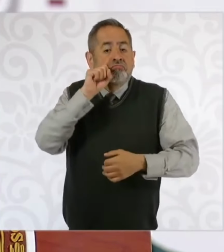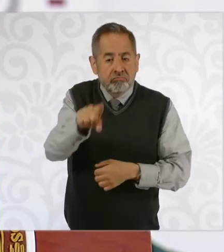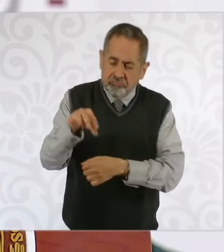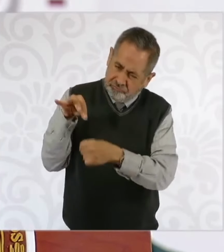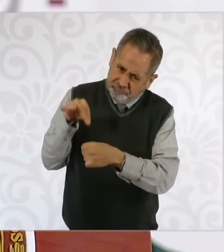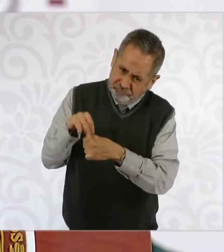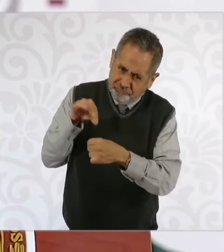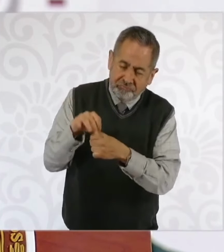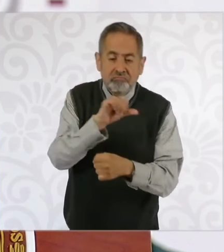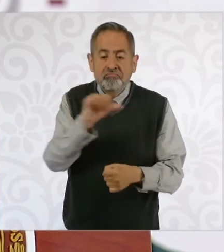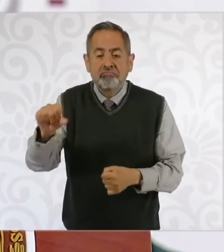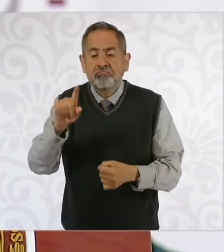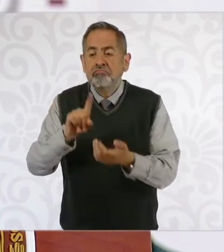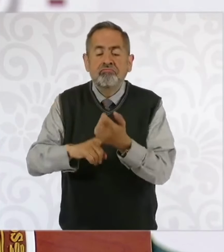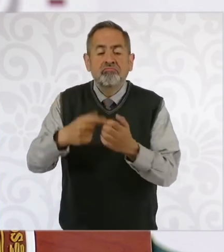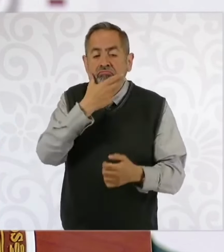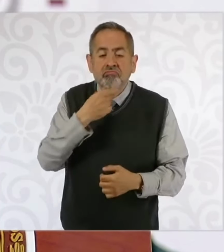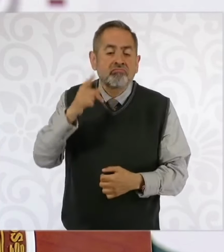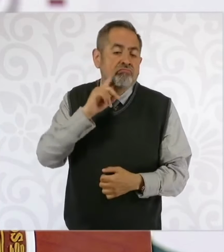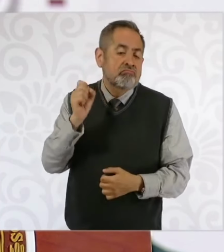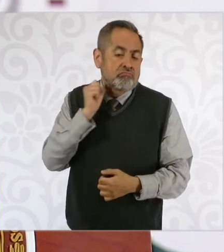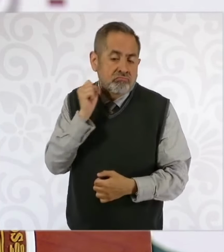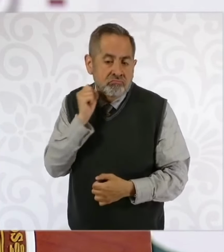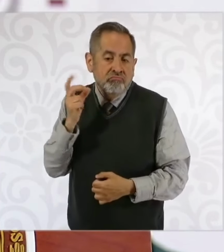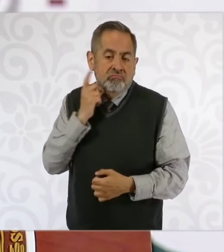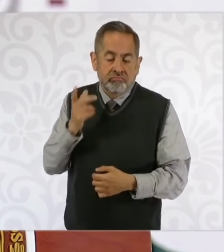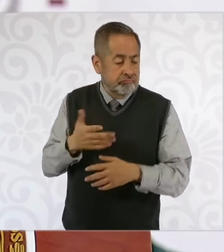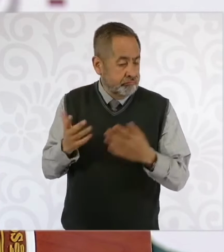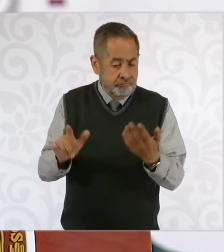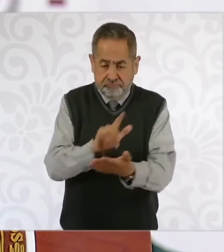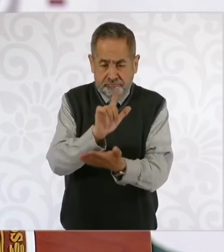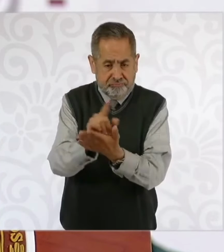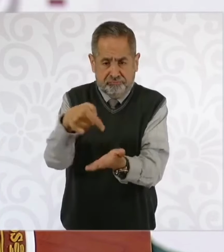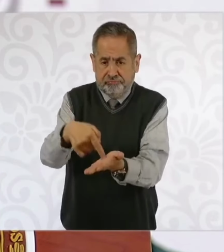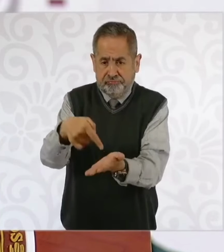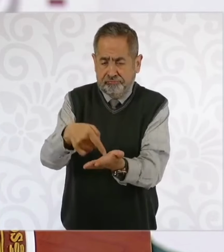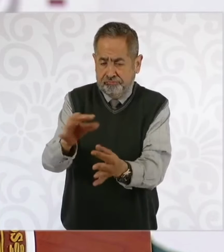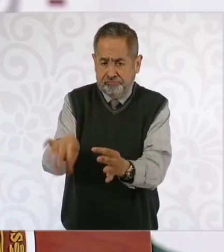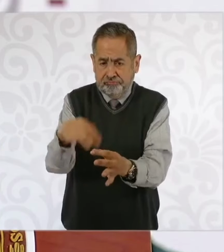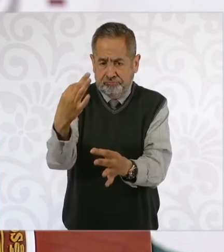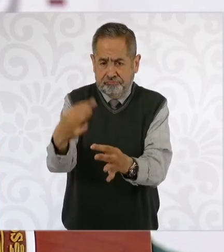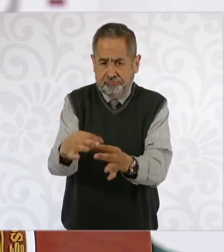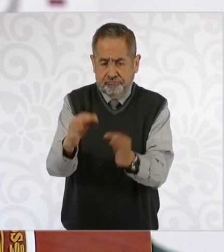senadores libremente. Se cumplió la ley de procedimientos electorales.